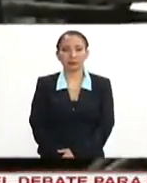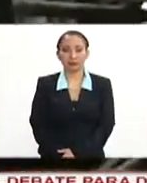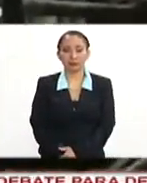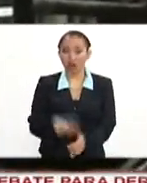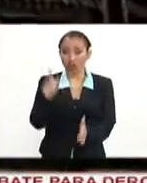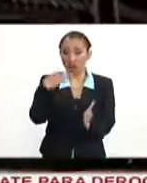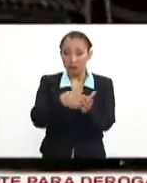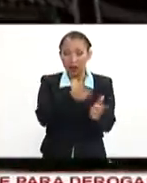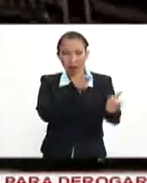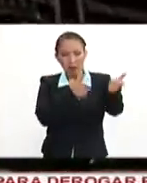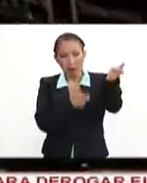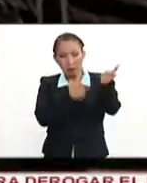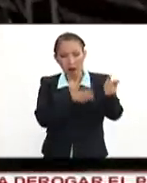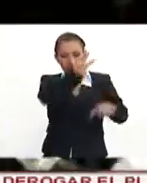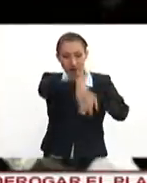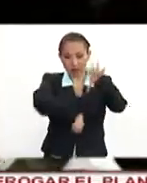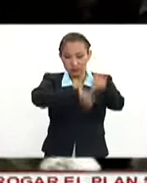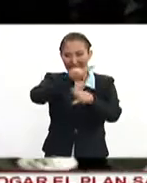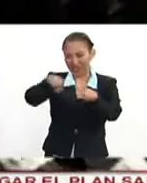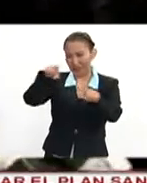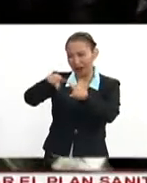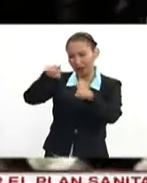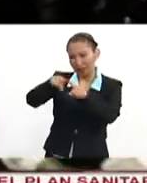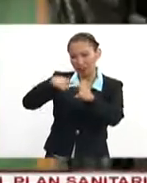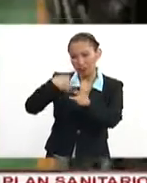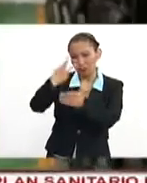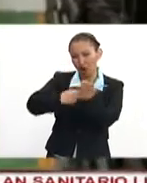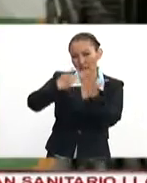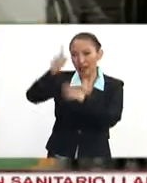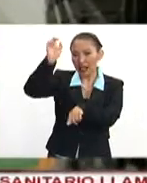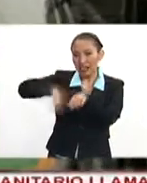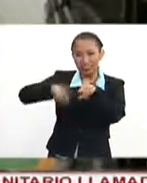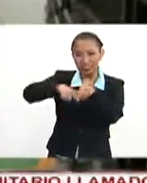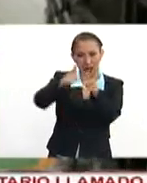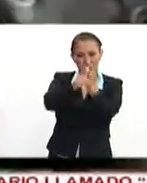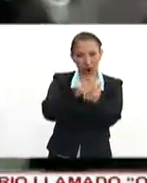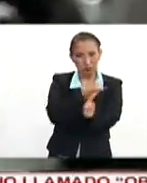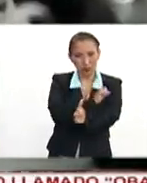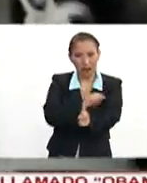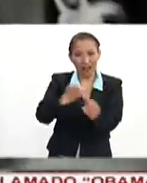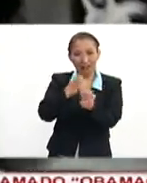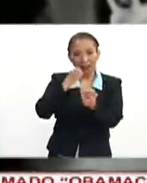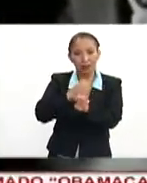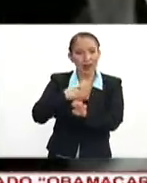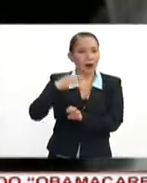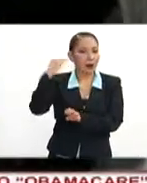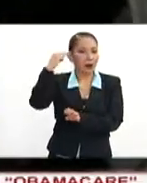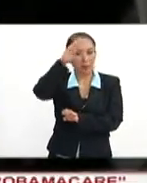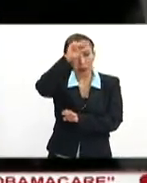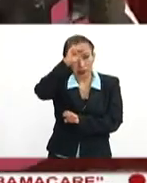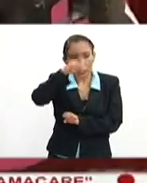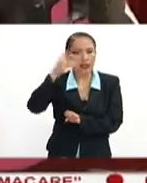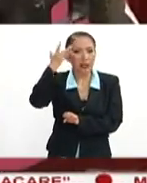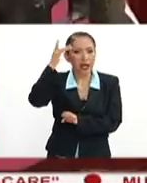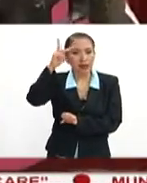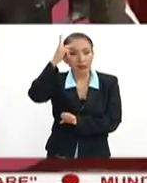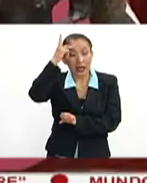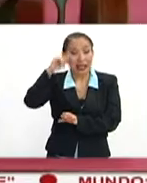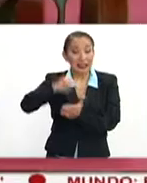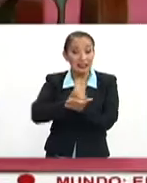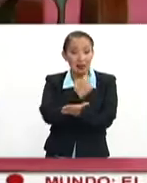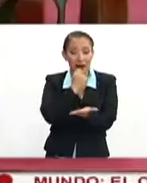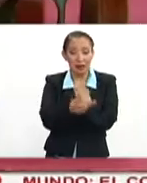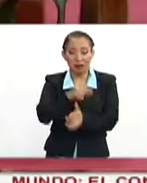Más de 2,000 armas que fueron decomisadas en diferentes operativos de combate a la delincuencia en los estados de Nuevo León, San Luis Potosí y